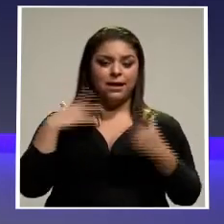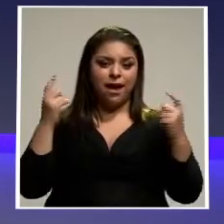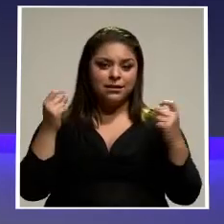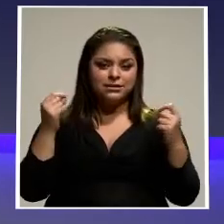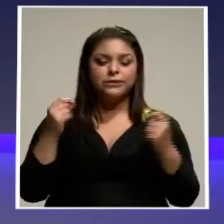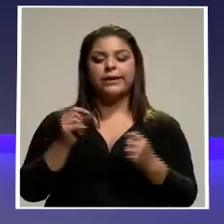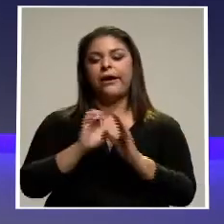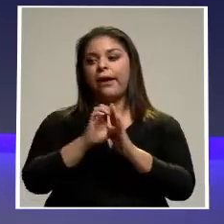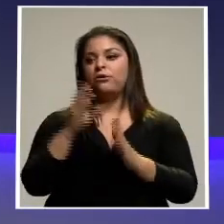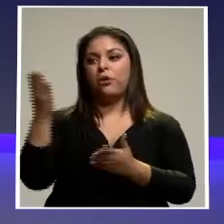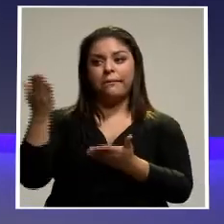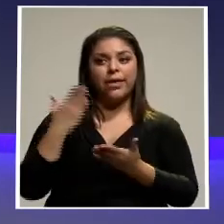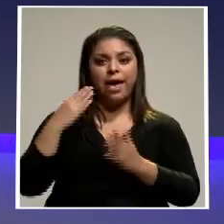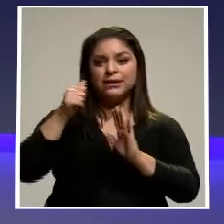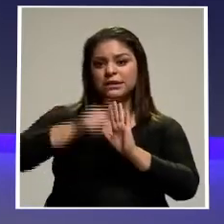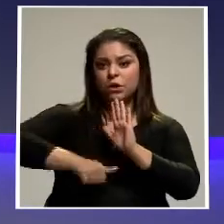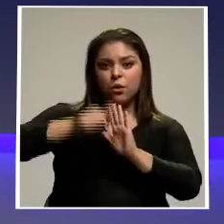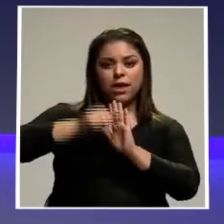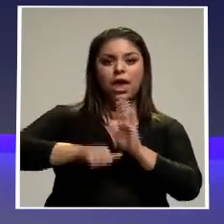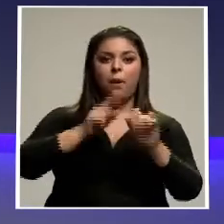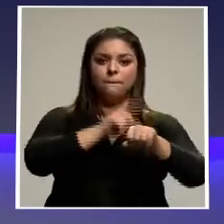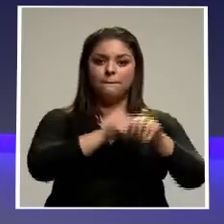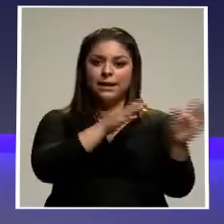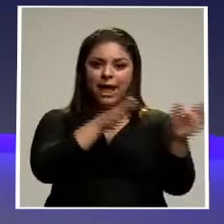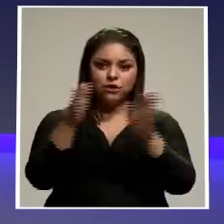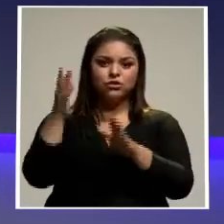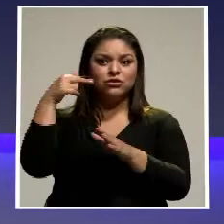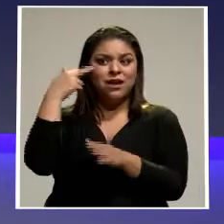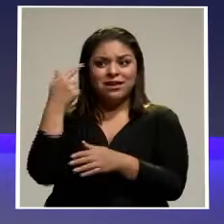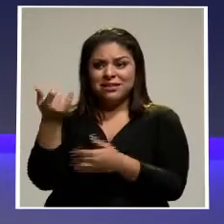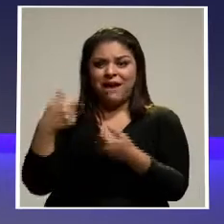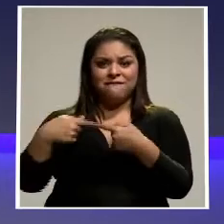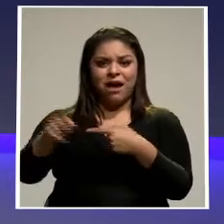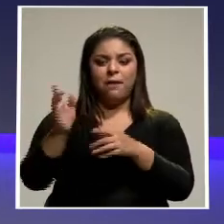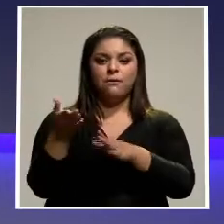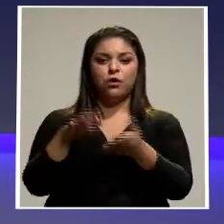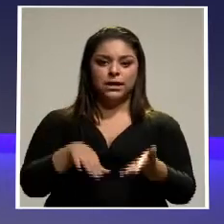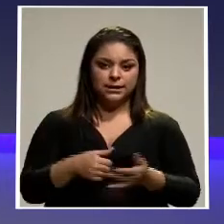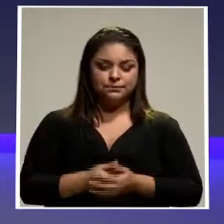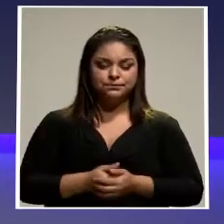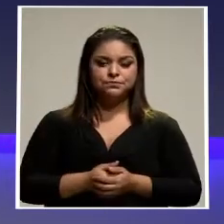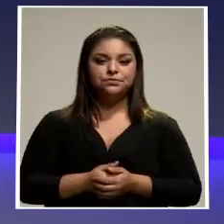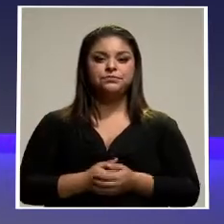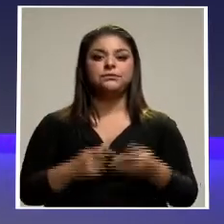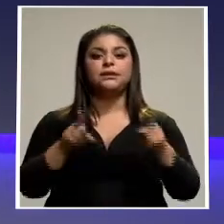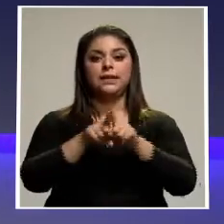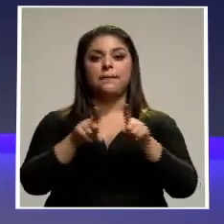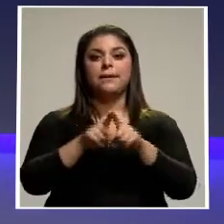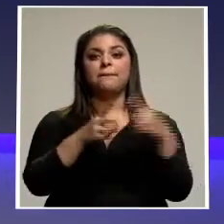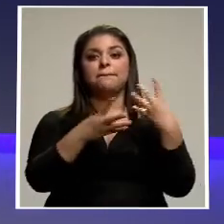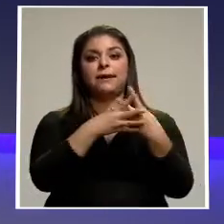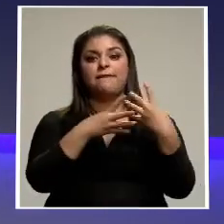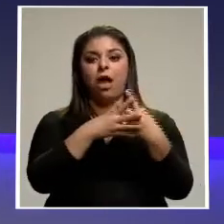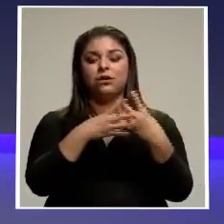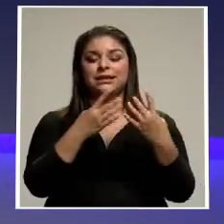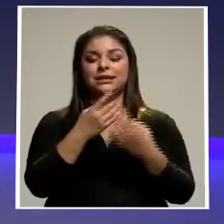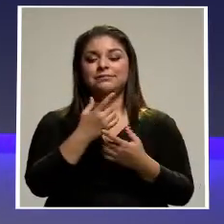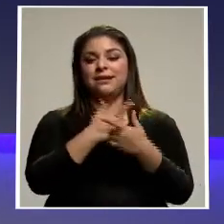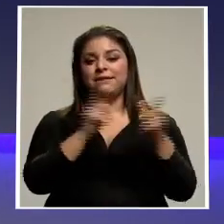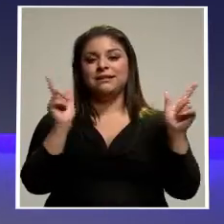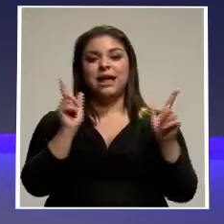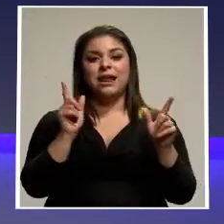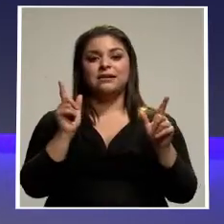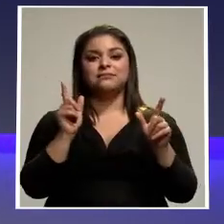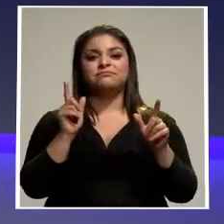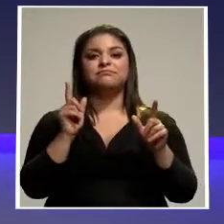le dan la cirugía en un plazo razonable cuando se va a morir. También para los privados de libertad que sufren abuso